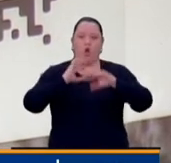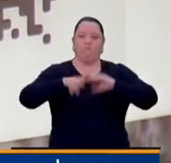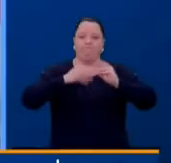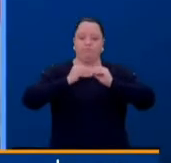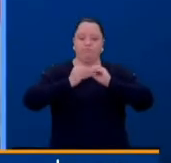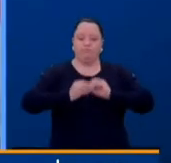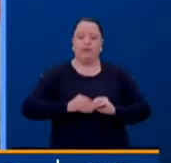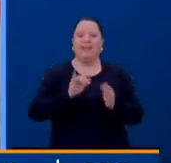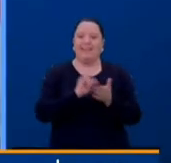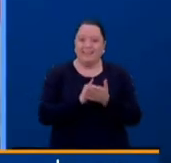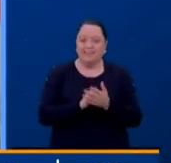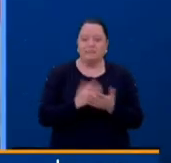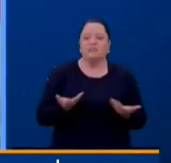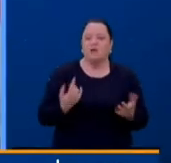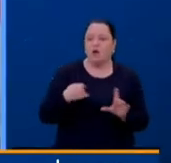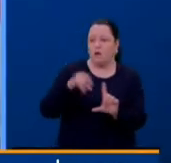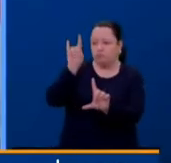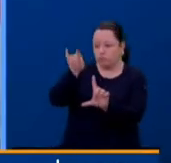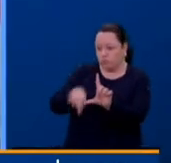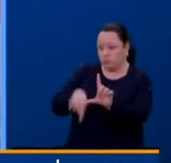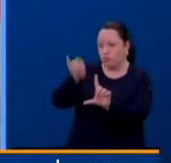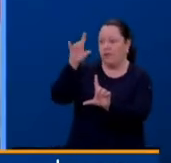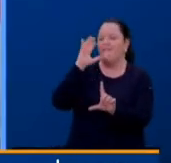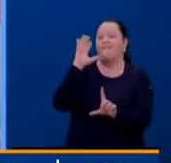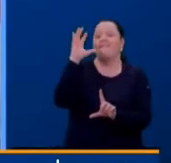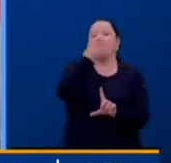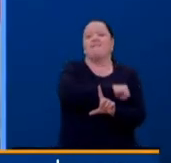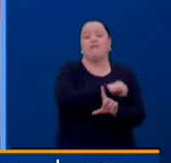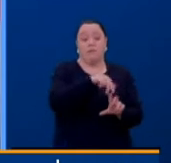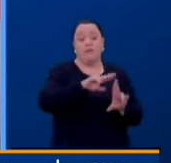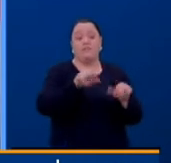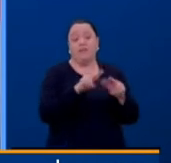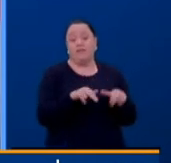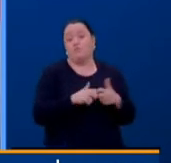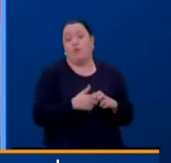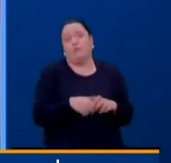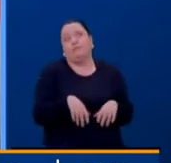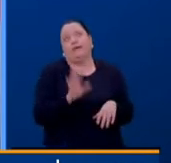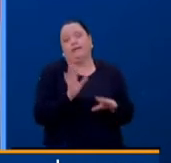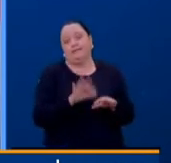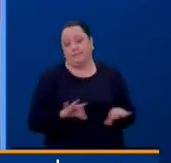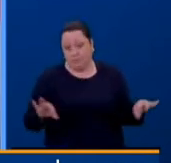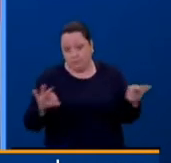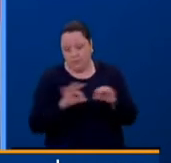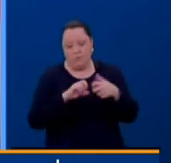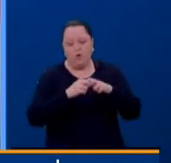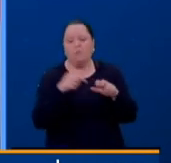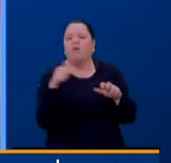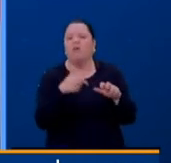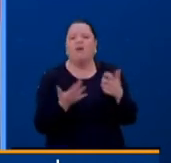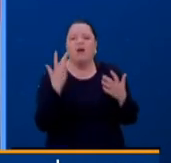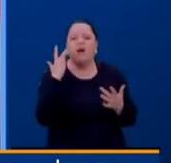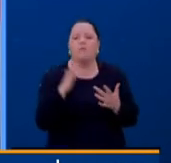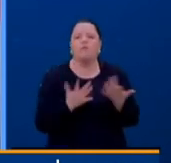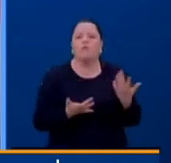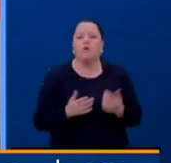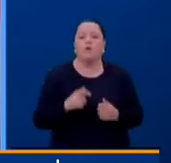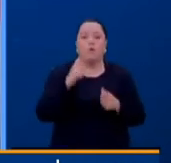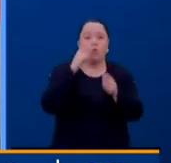logramos resolver un problema fundamental en Internet hoy en día, que es diferenciar entre seres